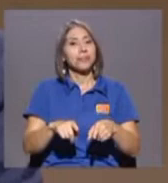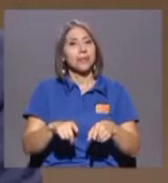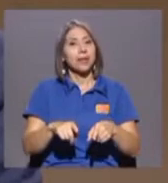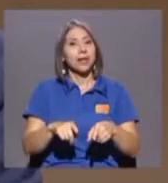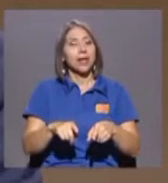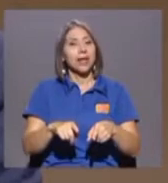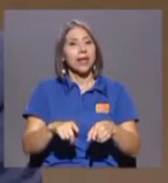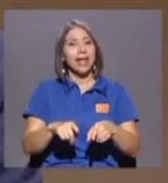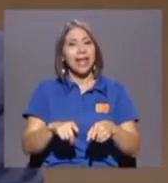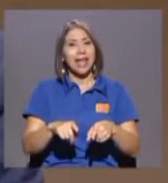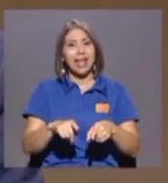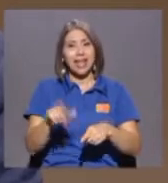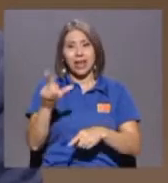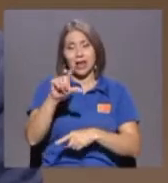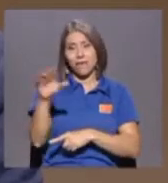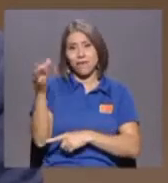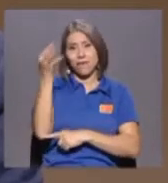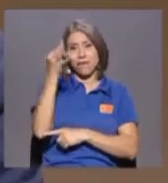en el sur de Francia